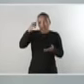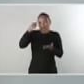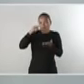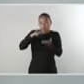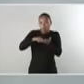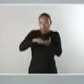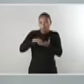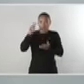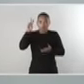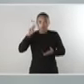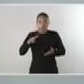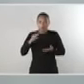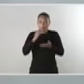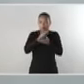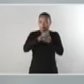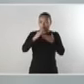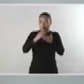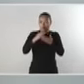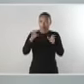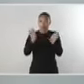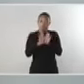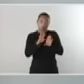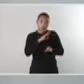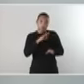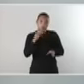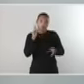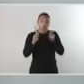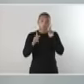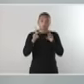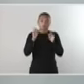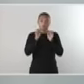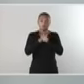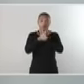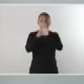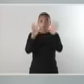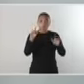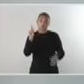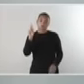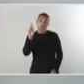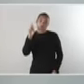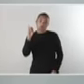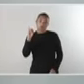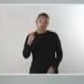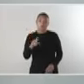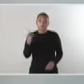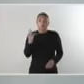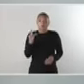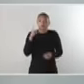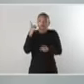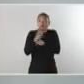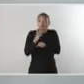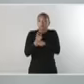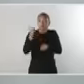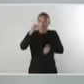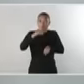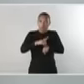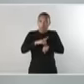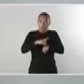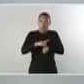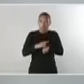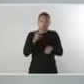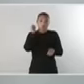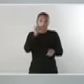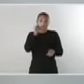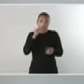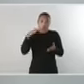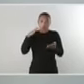Cómo puede hablar de transparencia el pri si desde el primer día de la campaña prácticamente rebasan